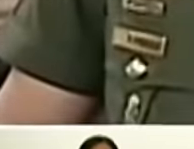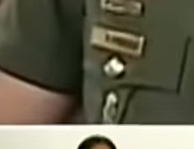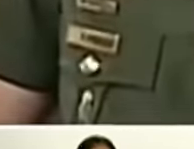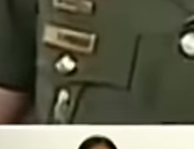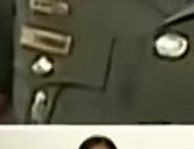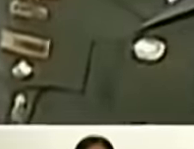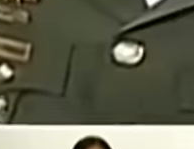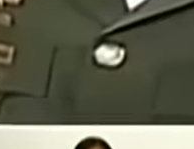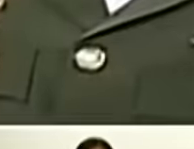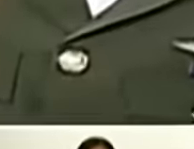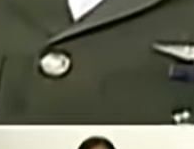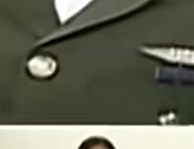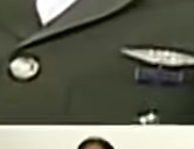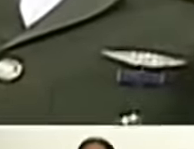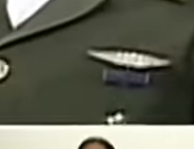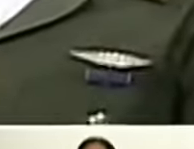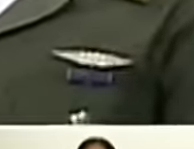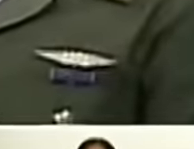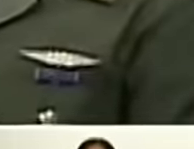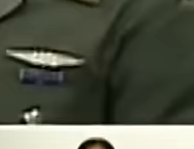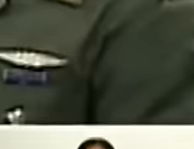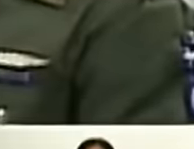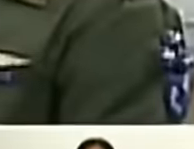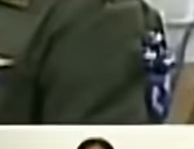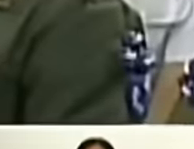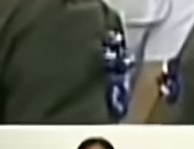tranquilo y eres chévere, pues. ¿Por qué?